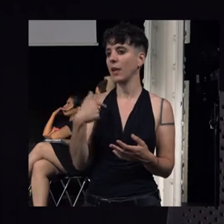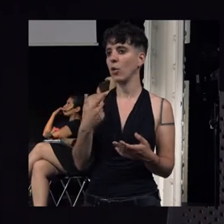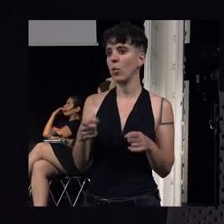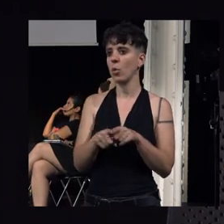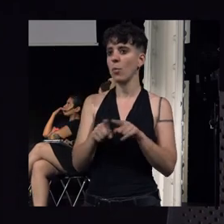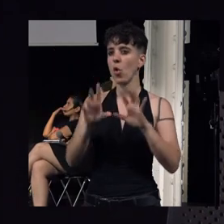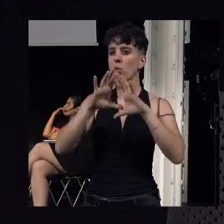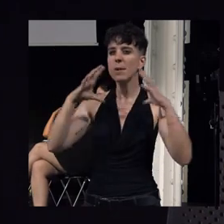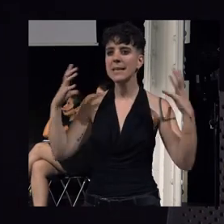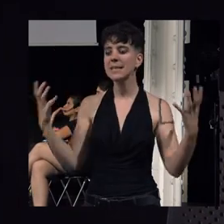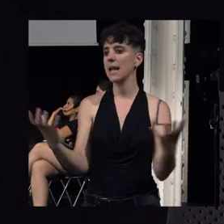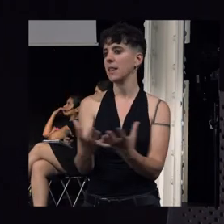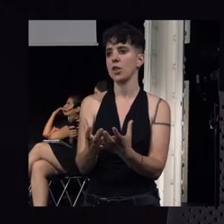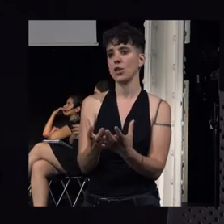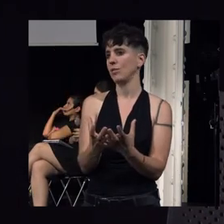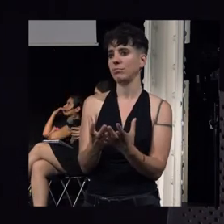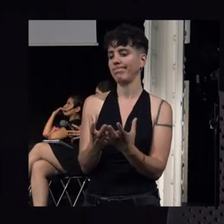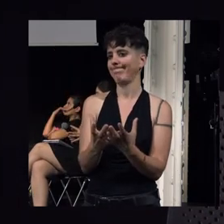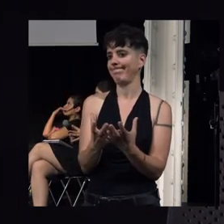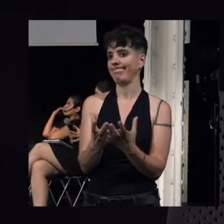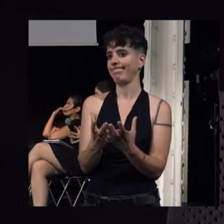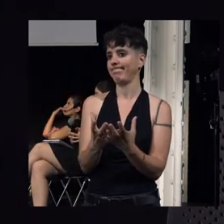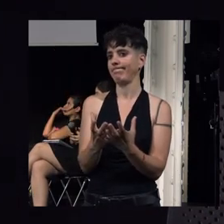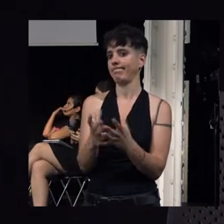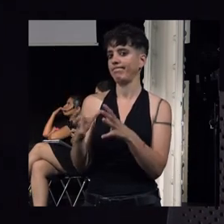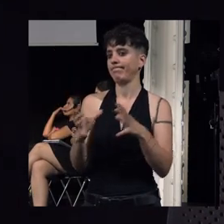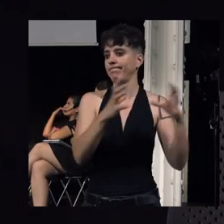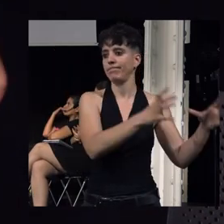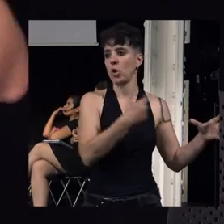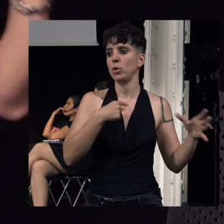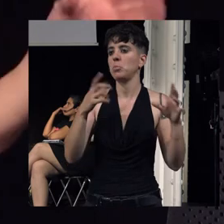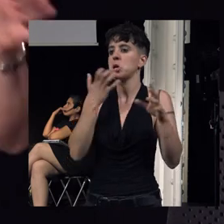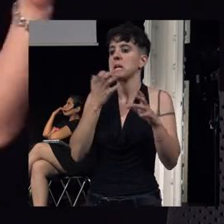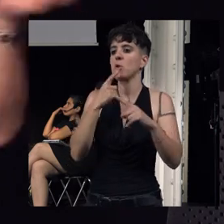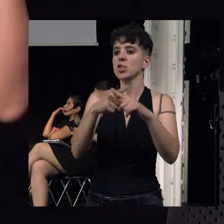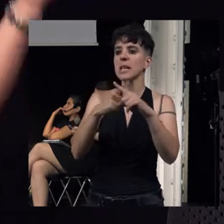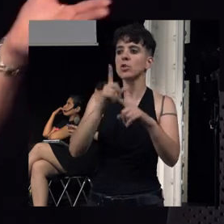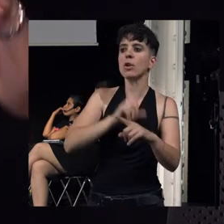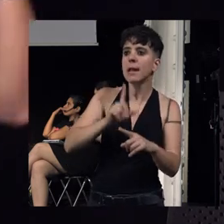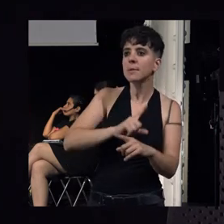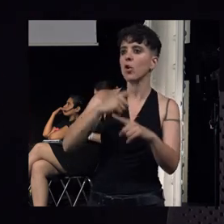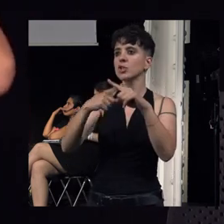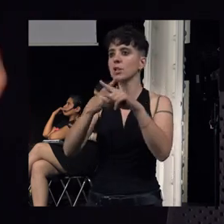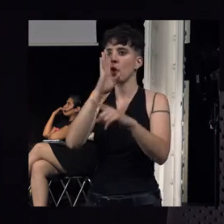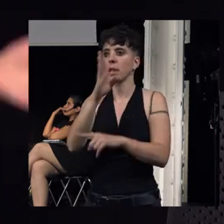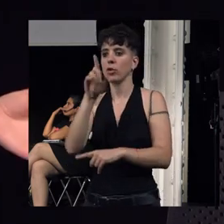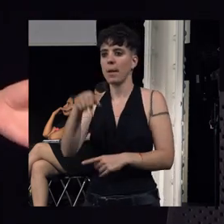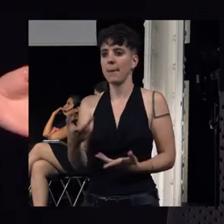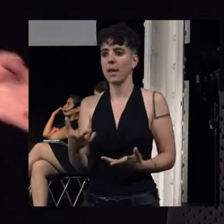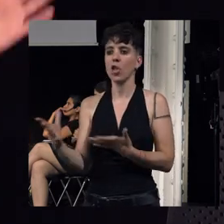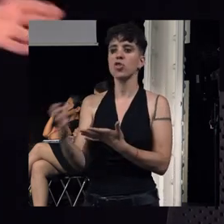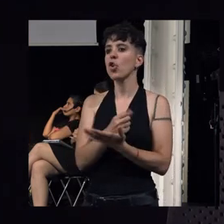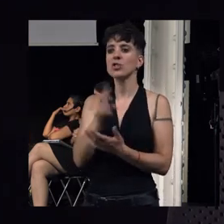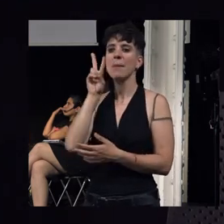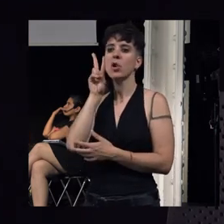esa universalización, sino a partir de estos ejemplos del sexo lésbico, el sexo hetero también. A ver, todo el mundo hemos visto porno